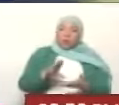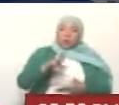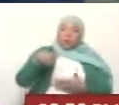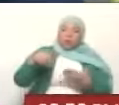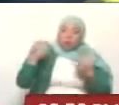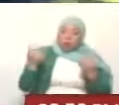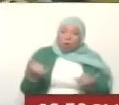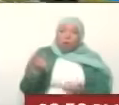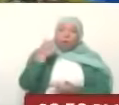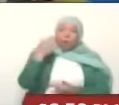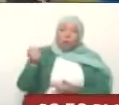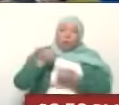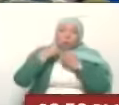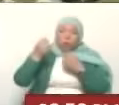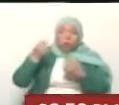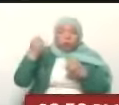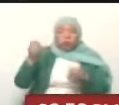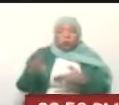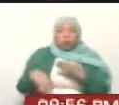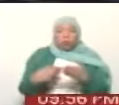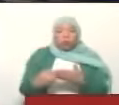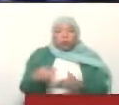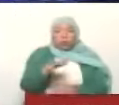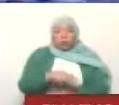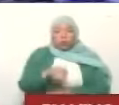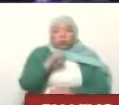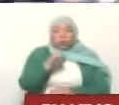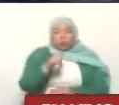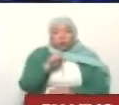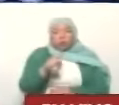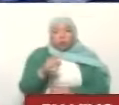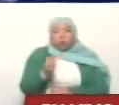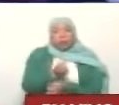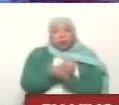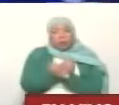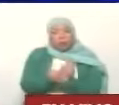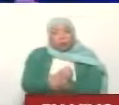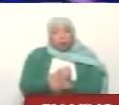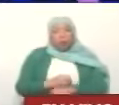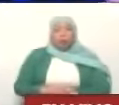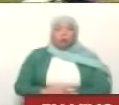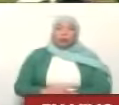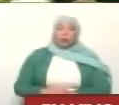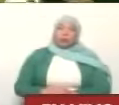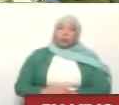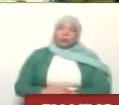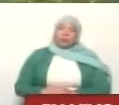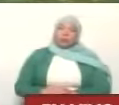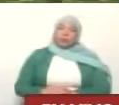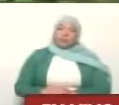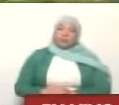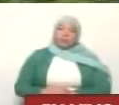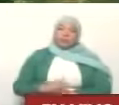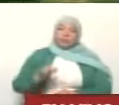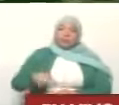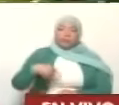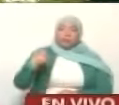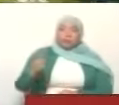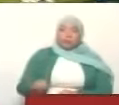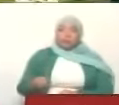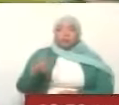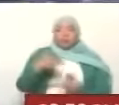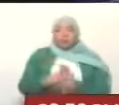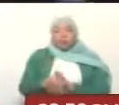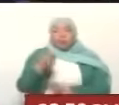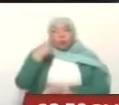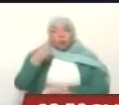qué luchar y por qué cantar y por qué vivir y por qué amar. Cosa distinta a lo que habíamos